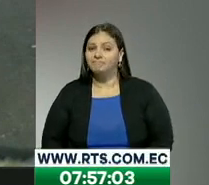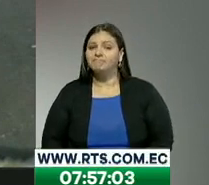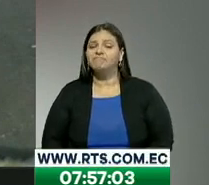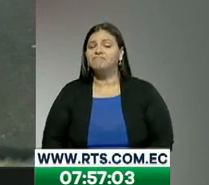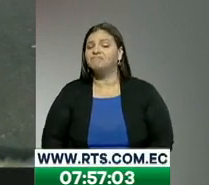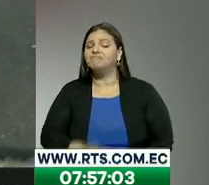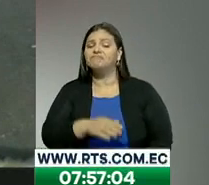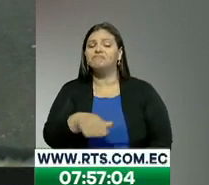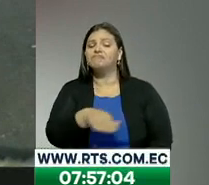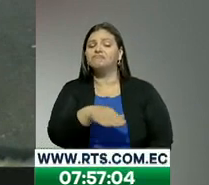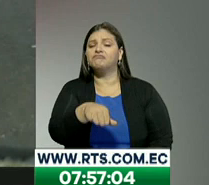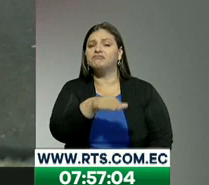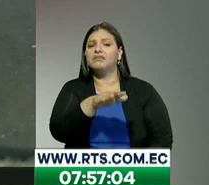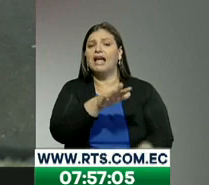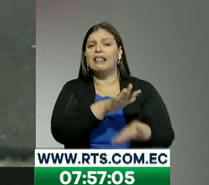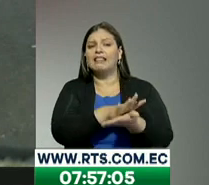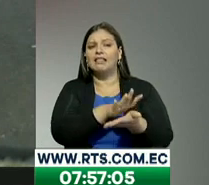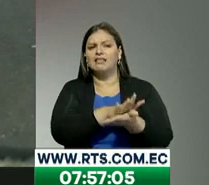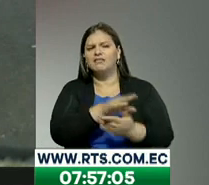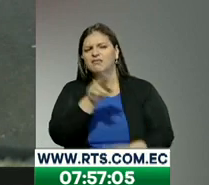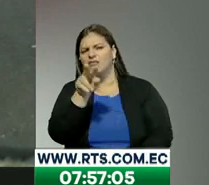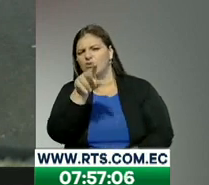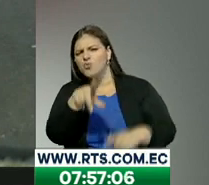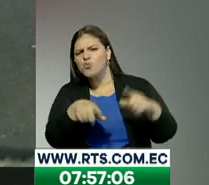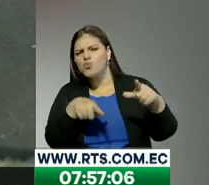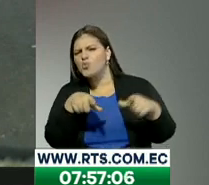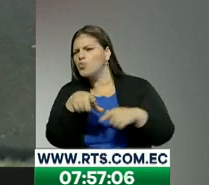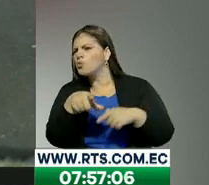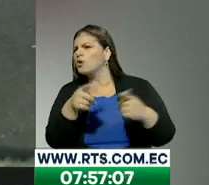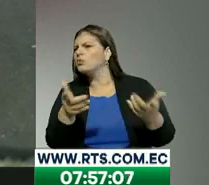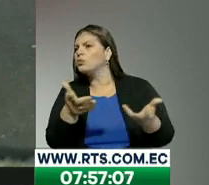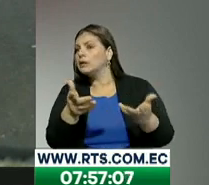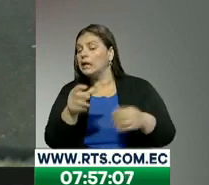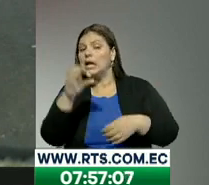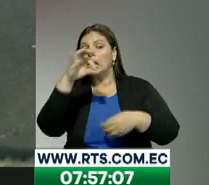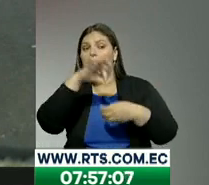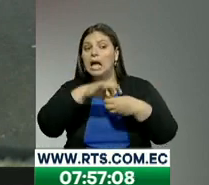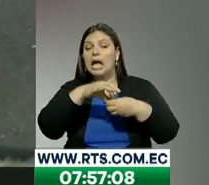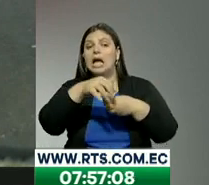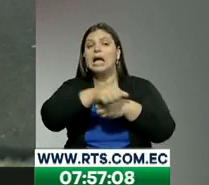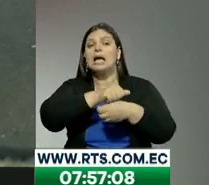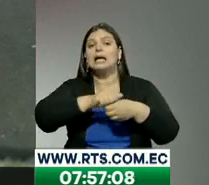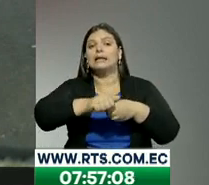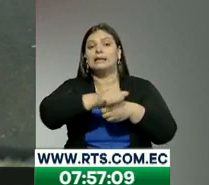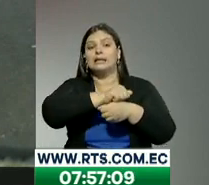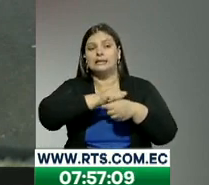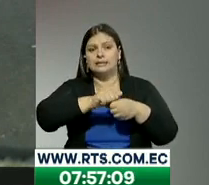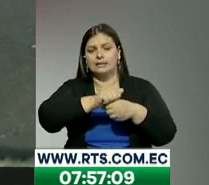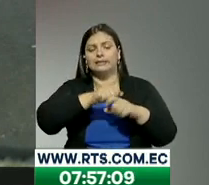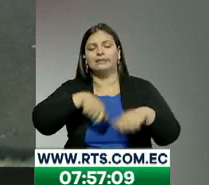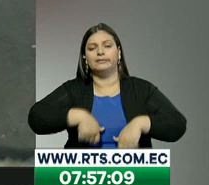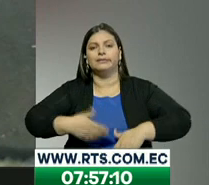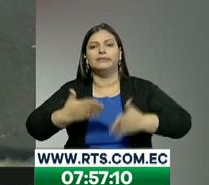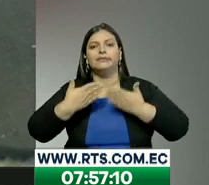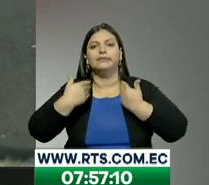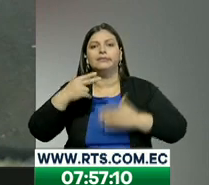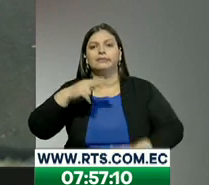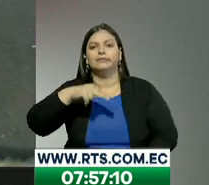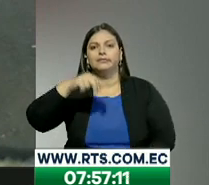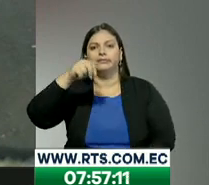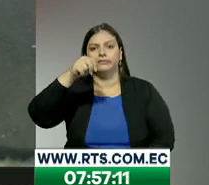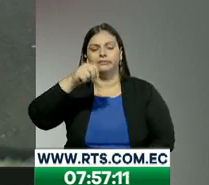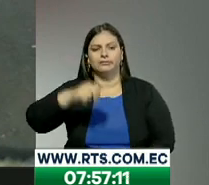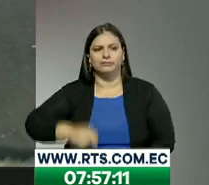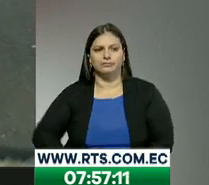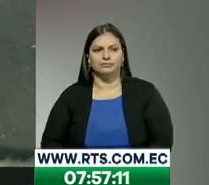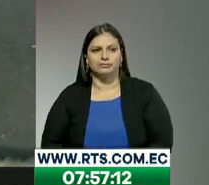campante. Esto me parece que es por la Tarazana, me da la impresión. Sí, sí, en todo caso en norte de Guayaquil parece que a Chiquilín lo han botado